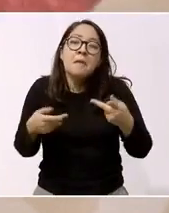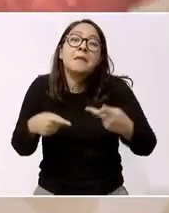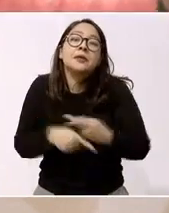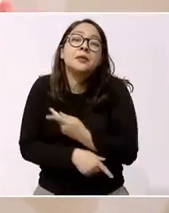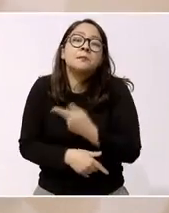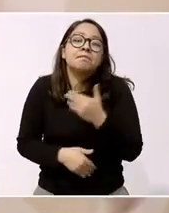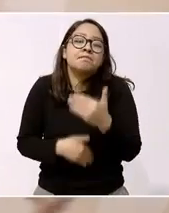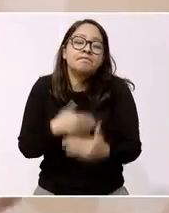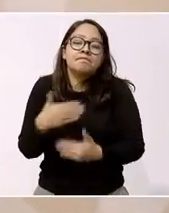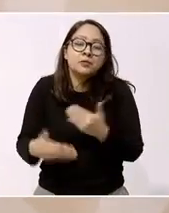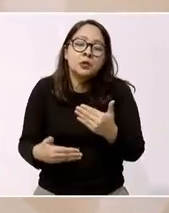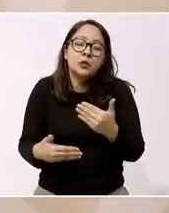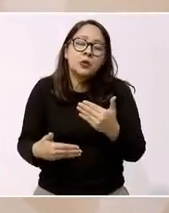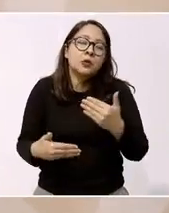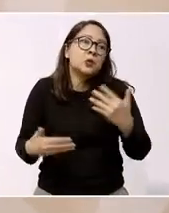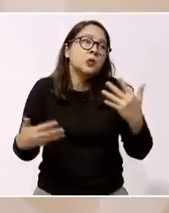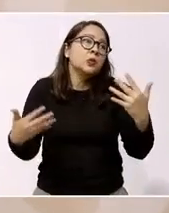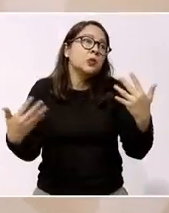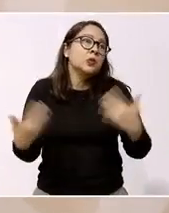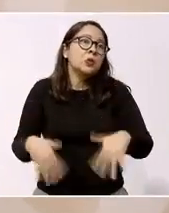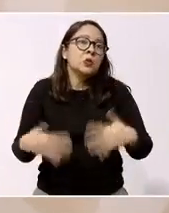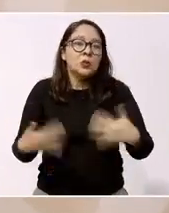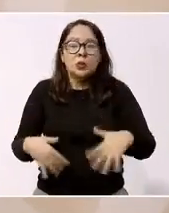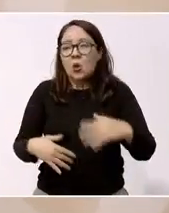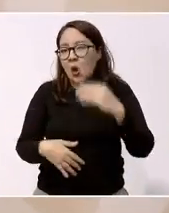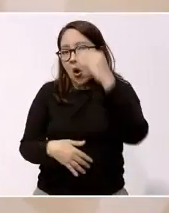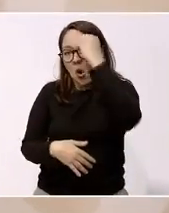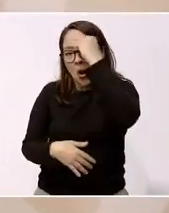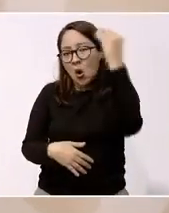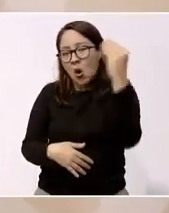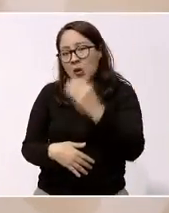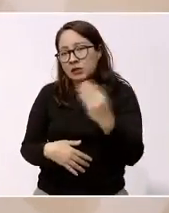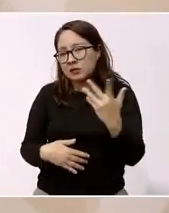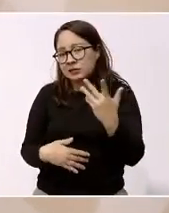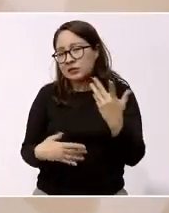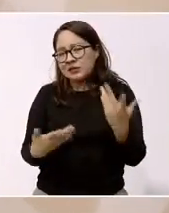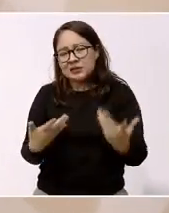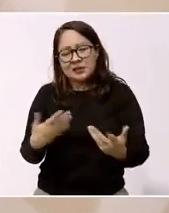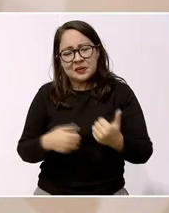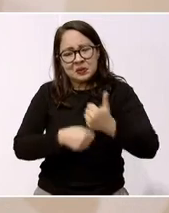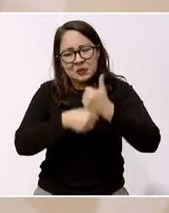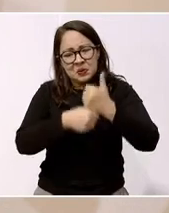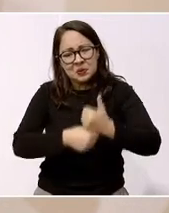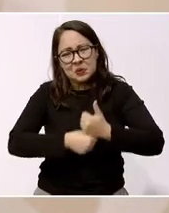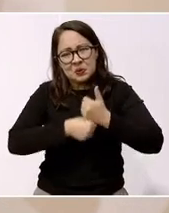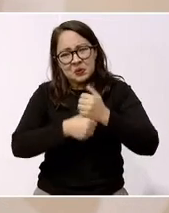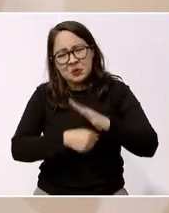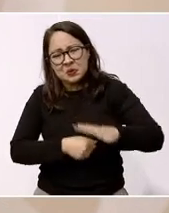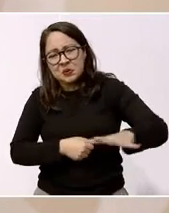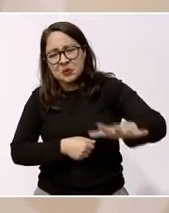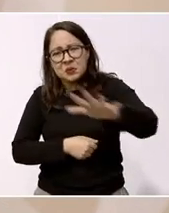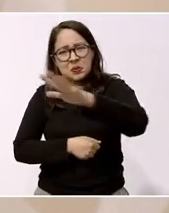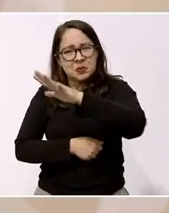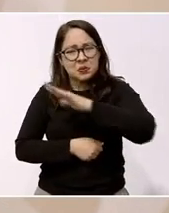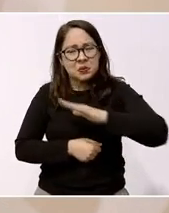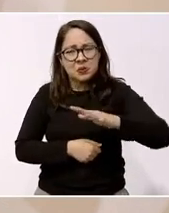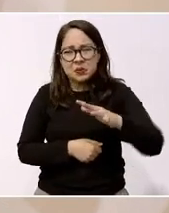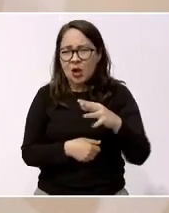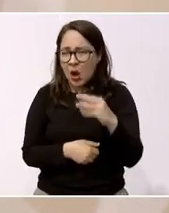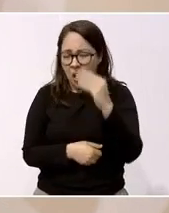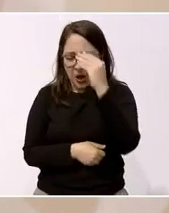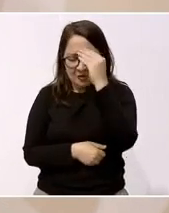y se afecta a todo el mundo. Lo más doloroso es que pierden la vida